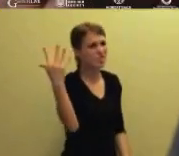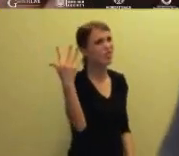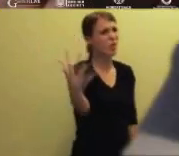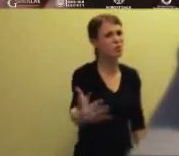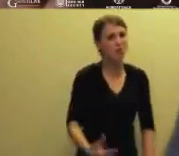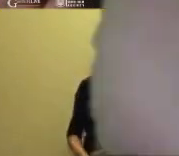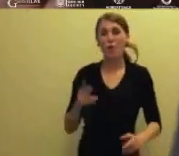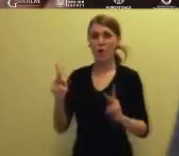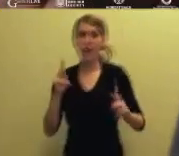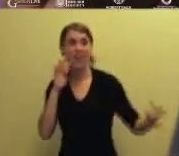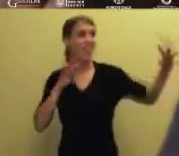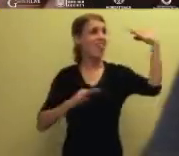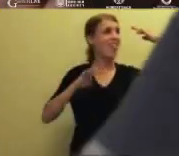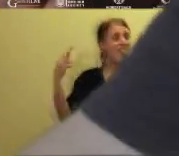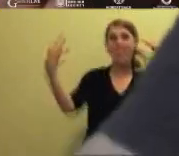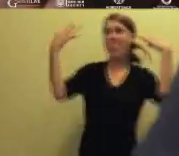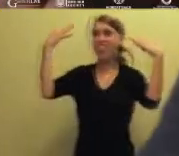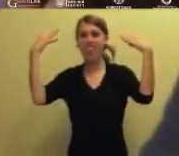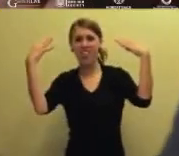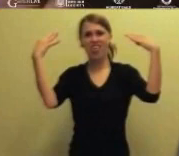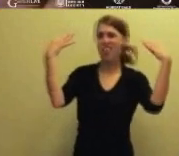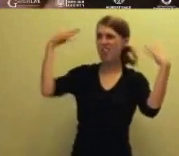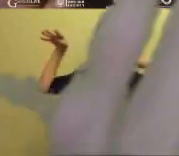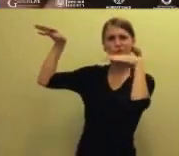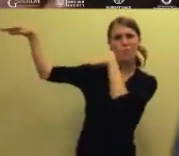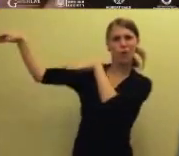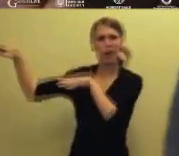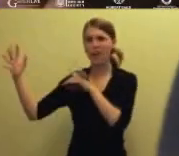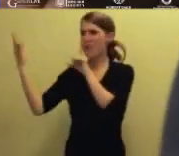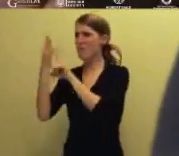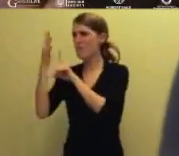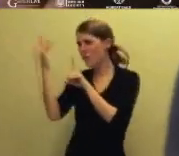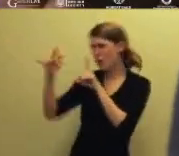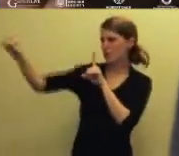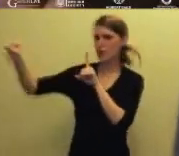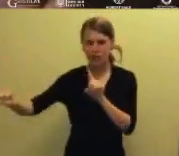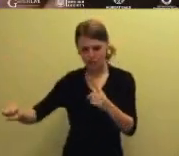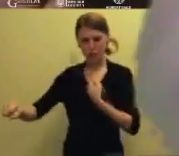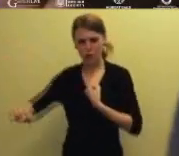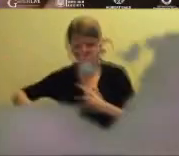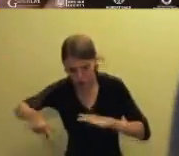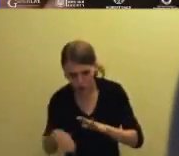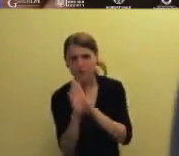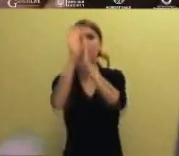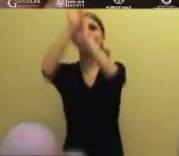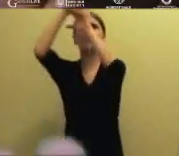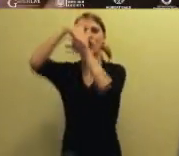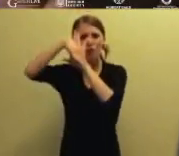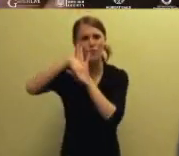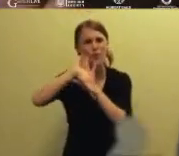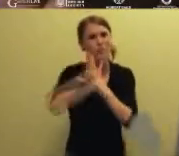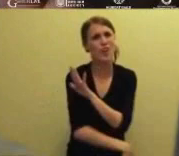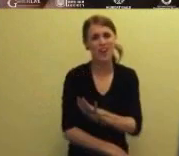película no hacía algún punto plano secuencia todo el mundo se estaba tirando de rodillas con los señores en 1945 a lo mejor es hacer un plano secuencia